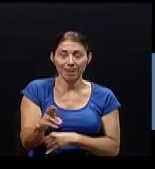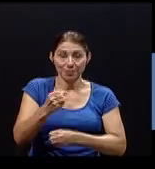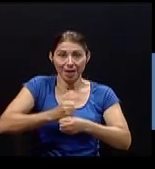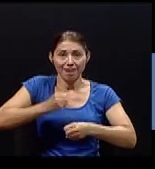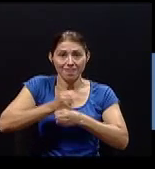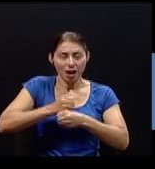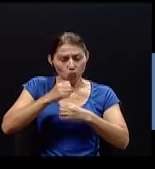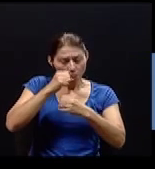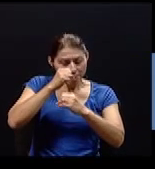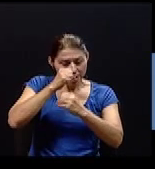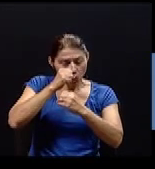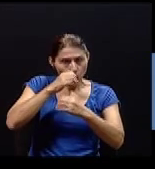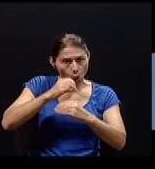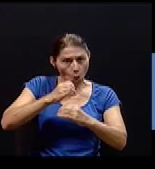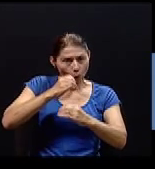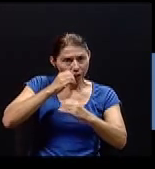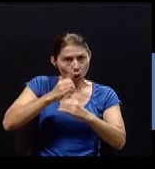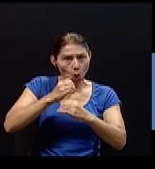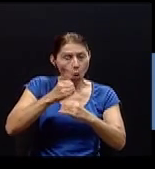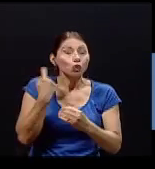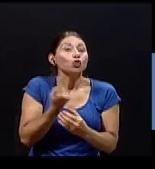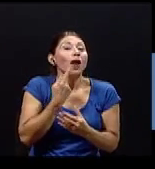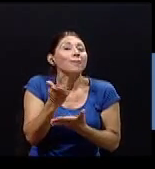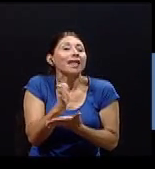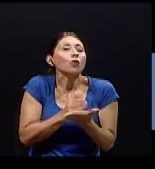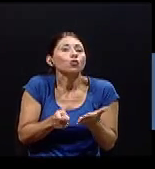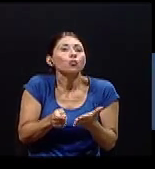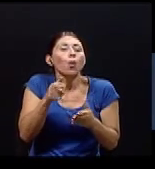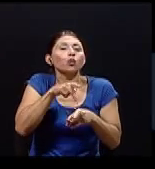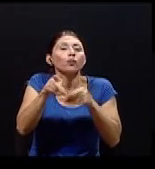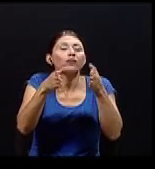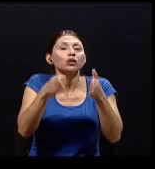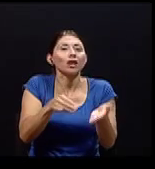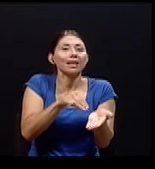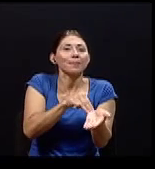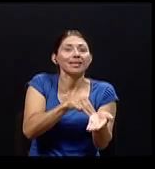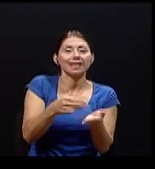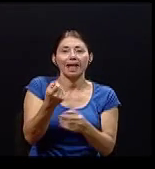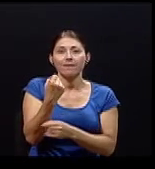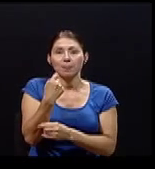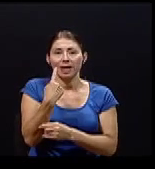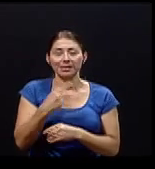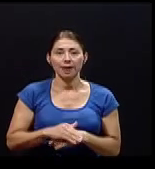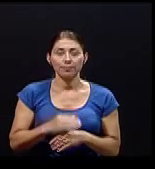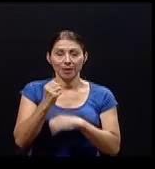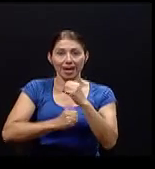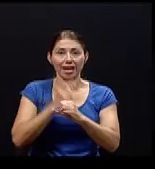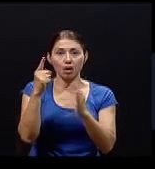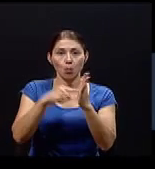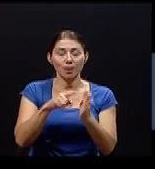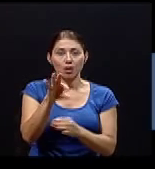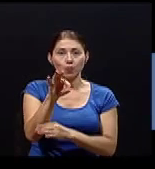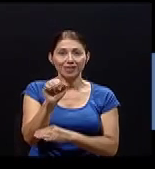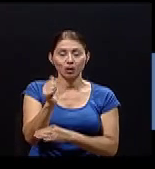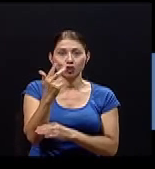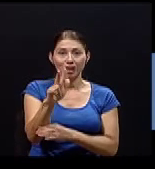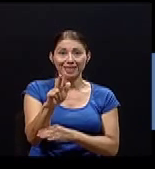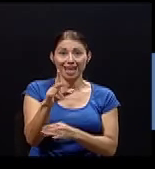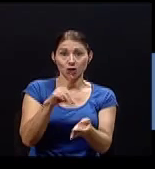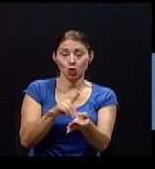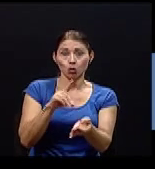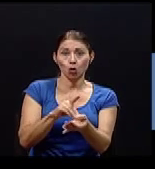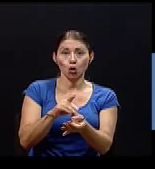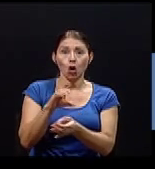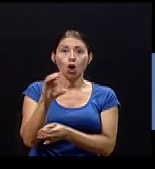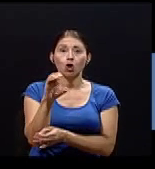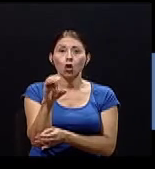microbiológico estaba en manos de algunos pocos profesionales en medicina y farmacia. En 1913, el doctor Clodomiro Picado